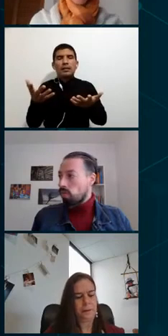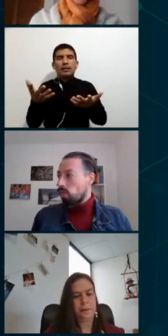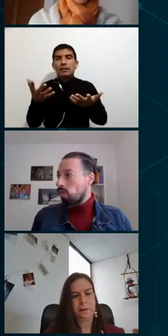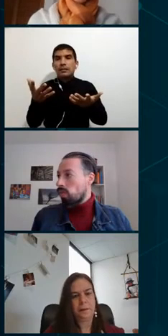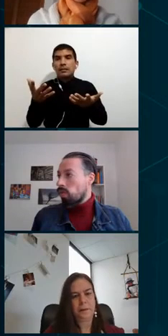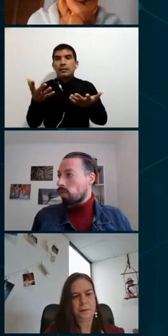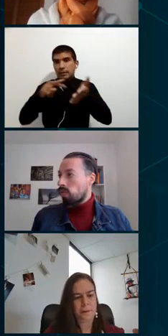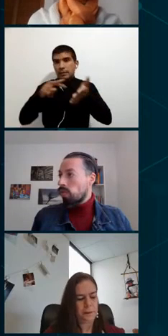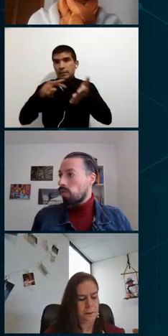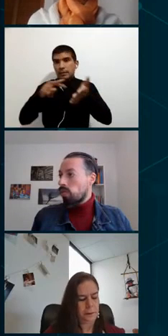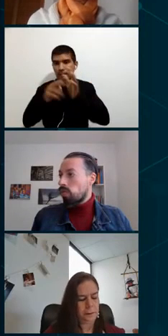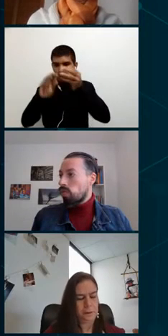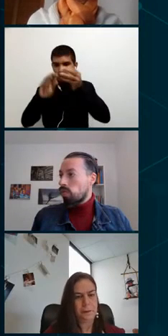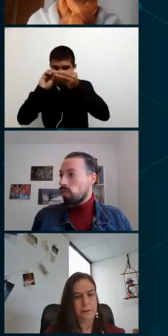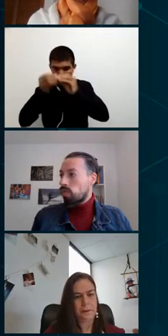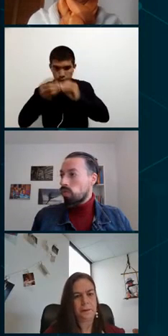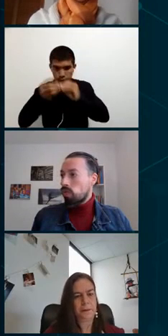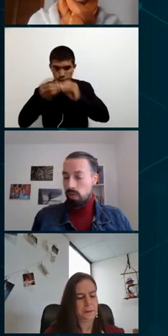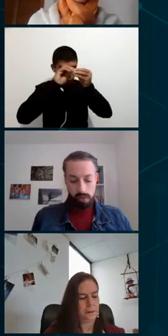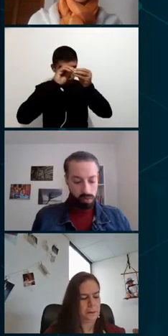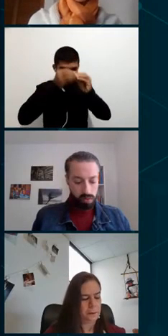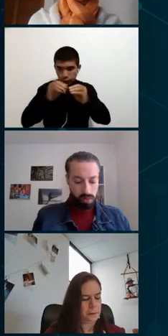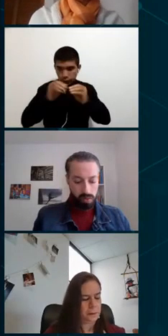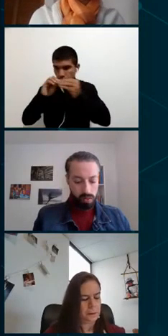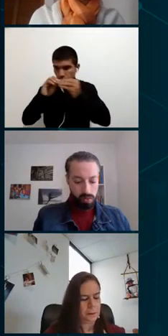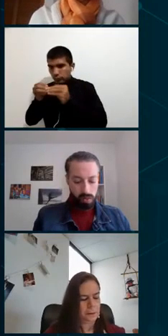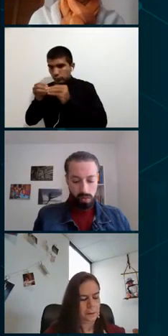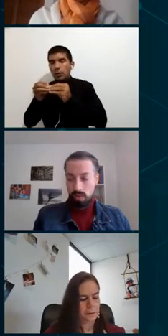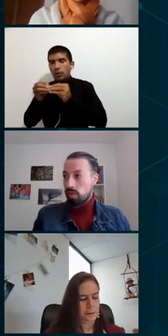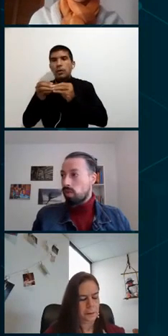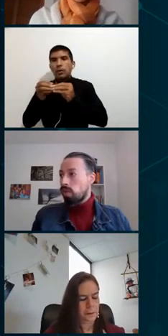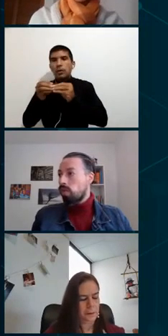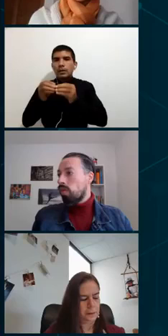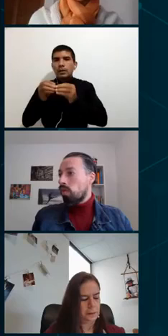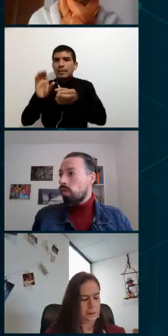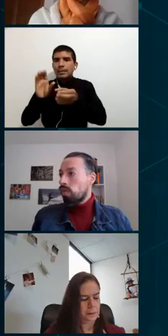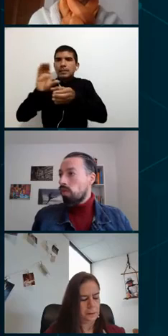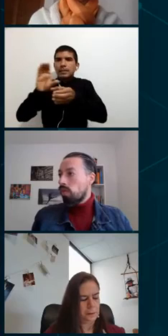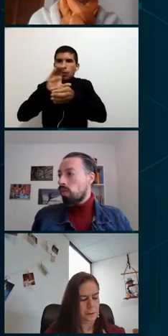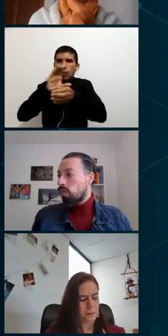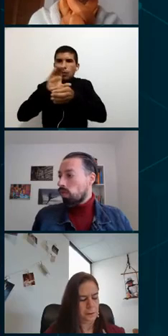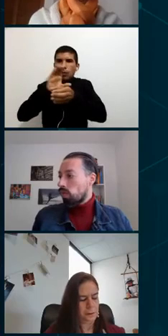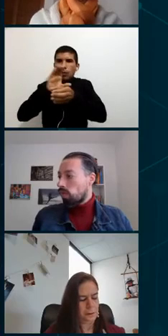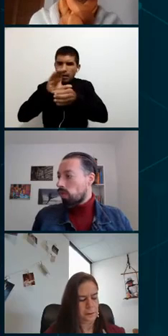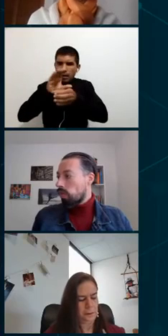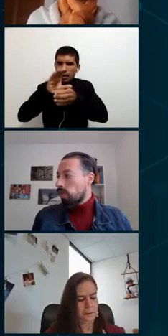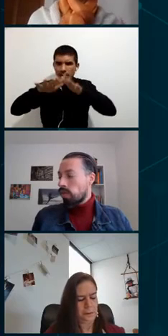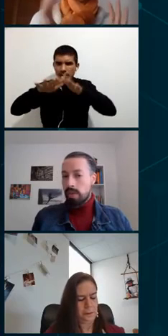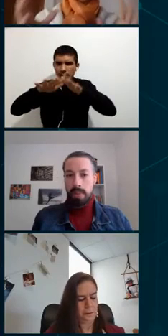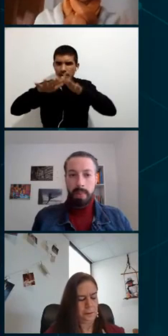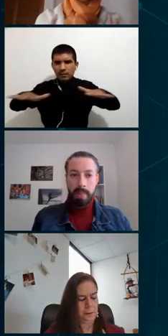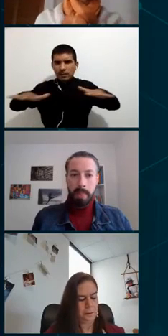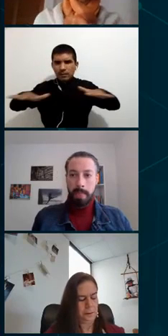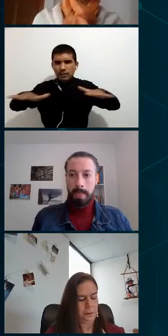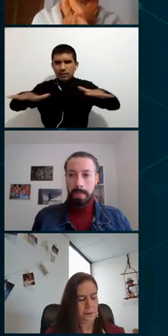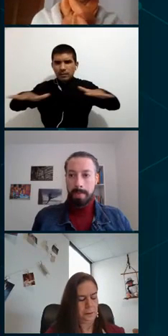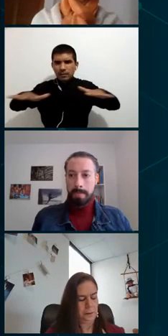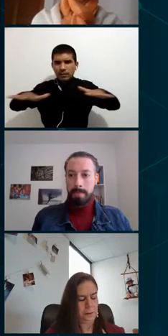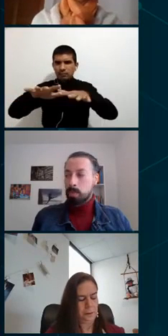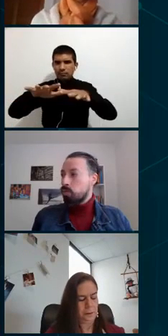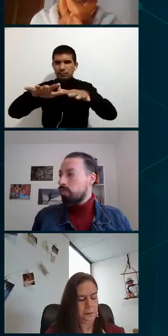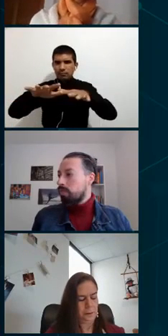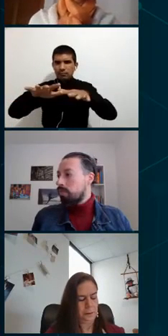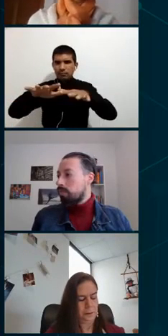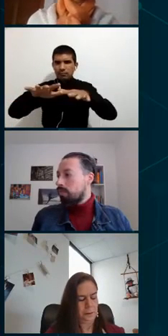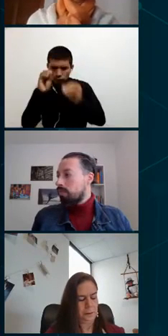ese diseño con esos elementos que ustedes pusieron allí. Entonces, aquí nosotros como facilitadores